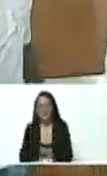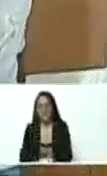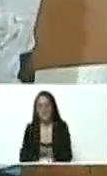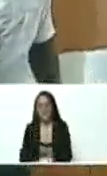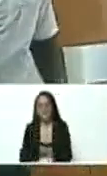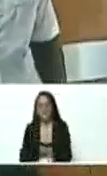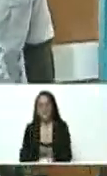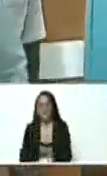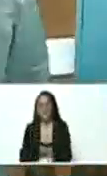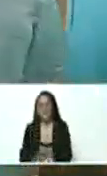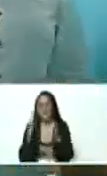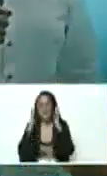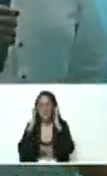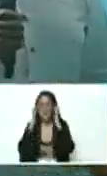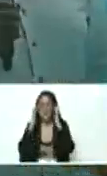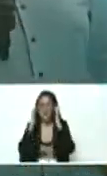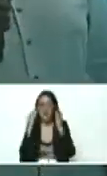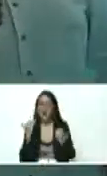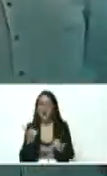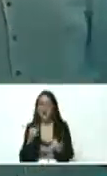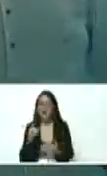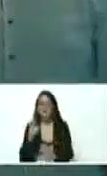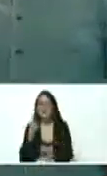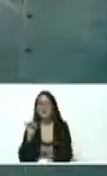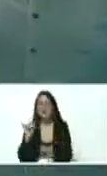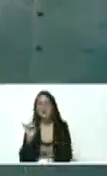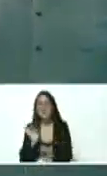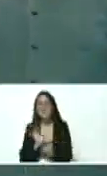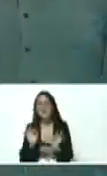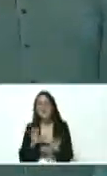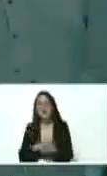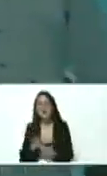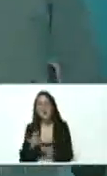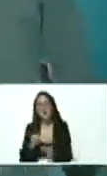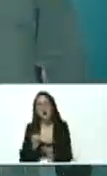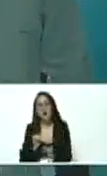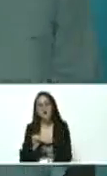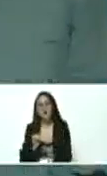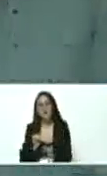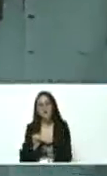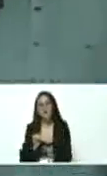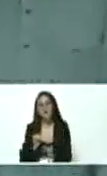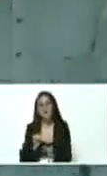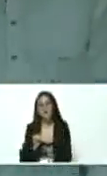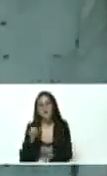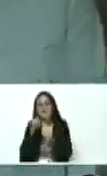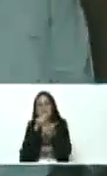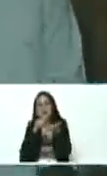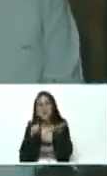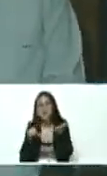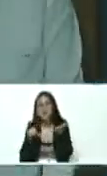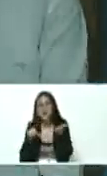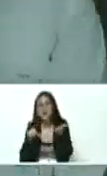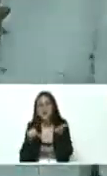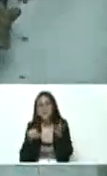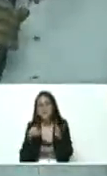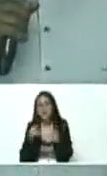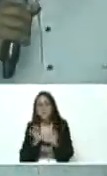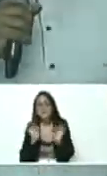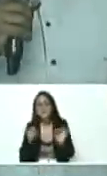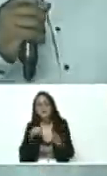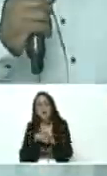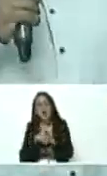Ahora nos queda ver por acá, presidente. Este CDI es especial porque cuenta incluso con una unidad de cirugía. Correcto. Un quirófano. Aquí